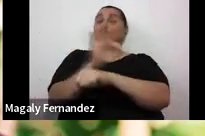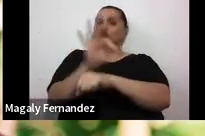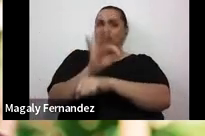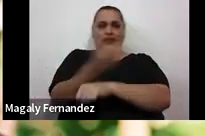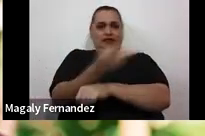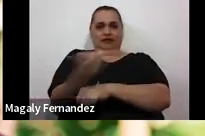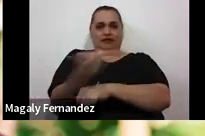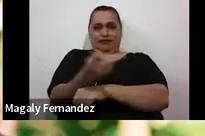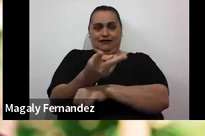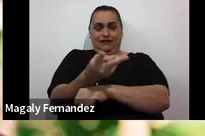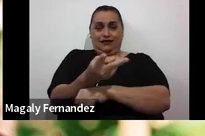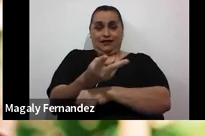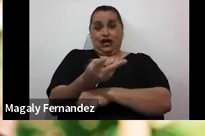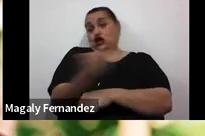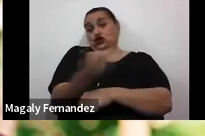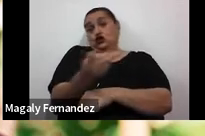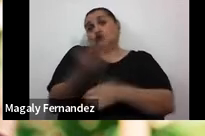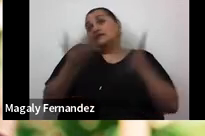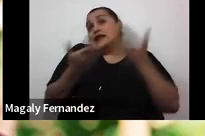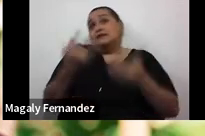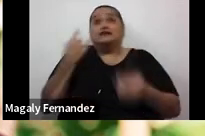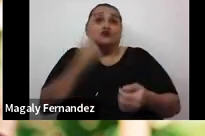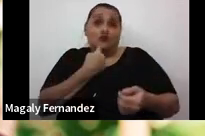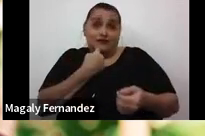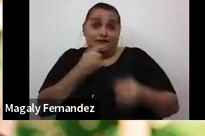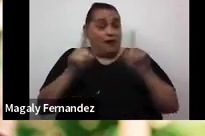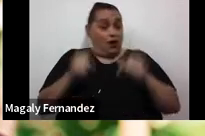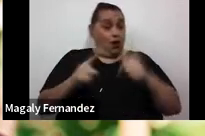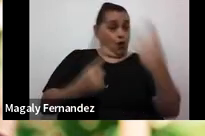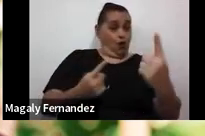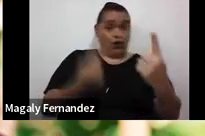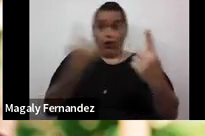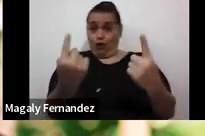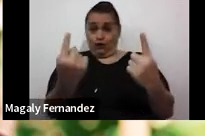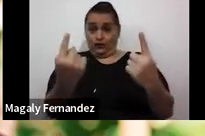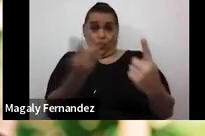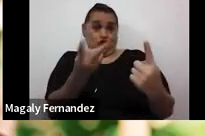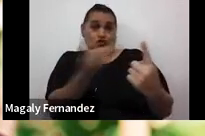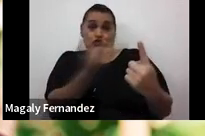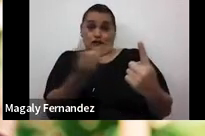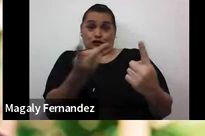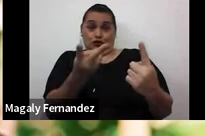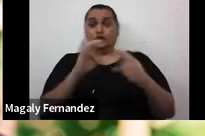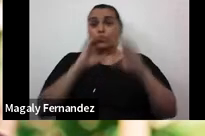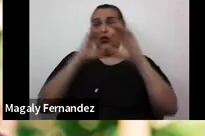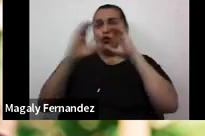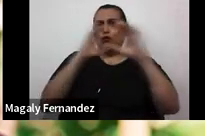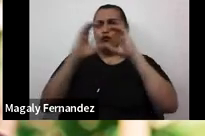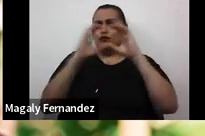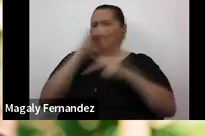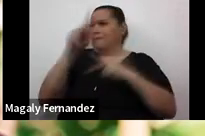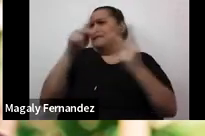la otra persona o a lo mejor Las dos son sordas pero la otra persona está o las dos personas están comunicando perfectamente